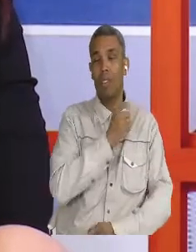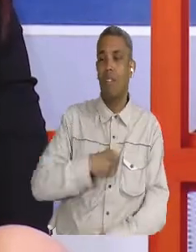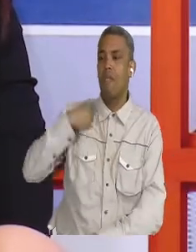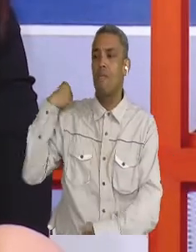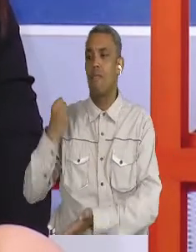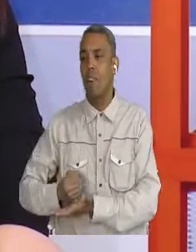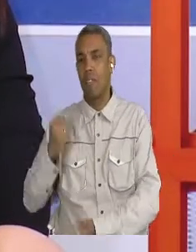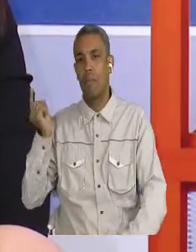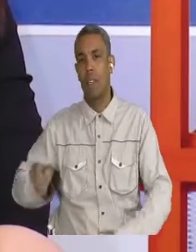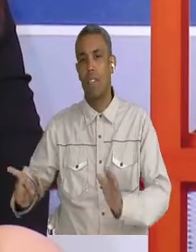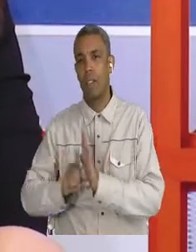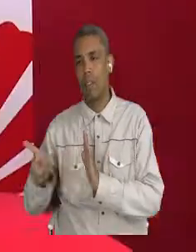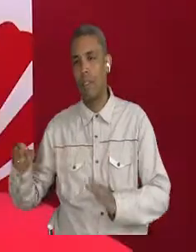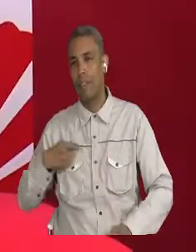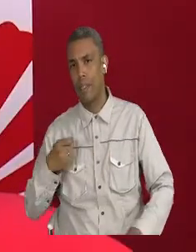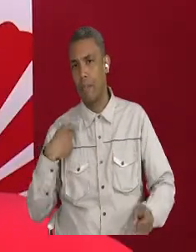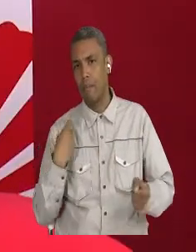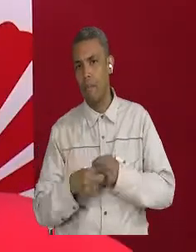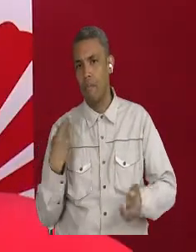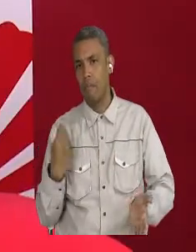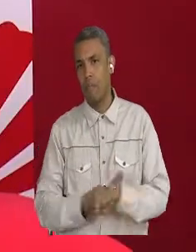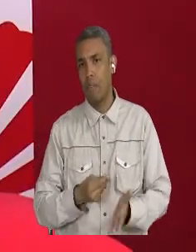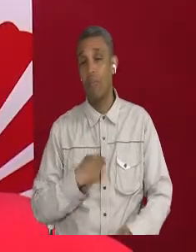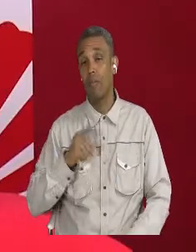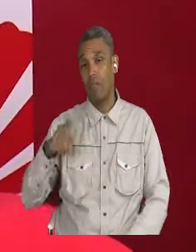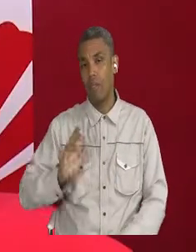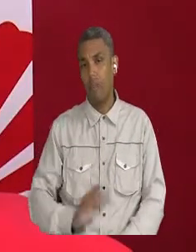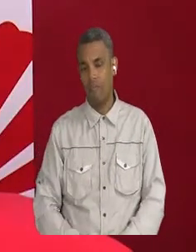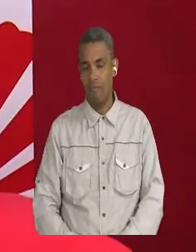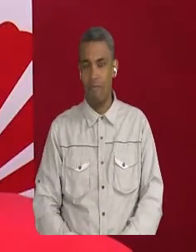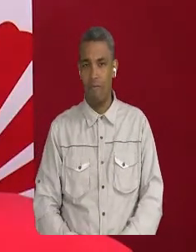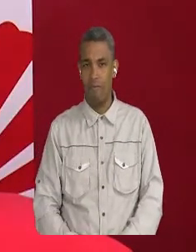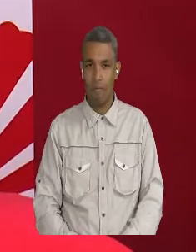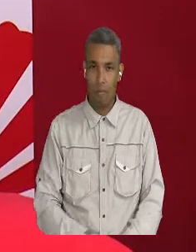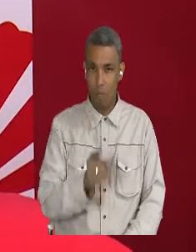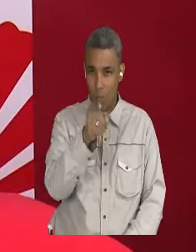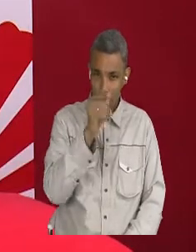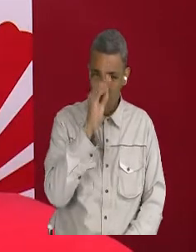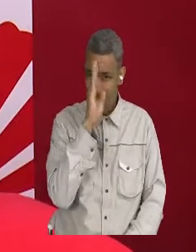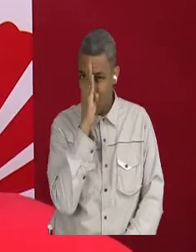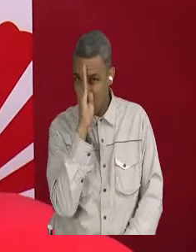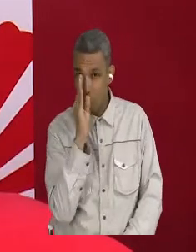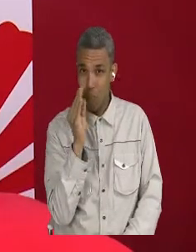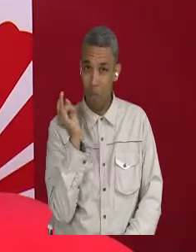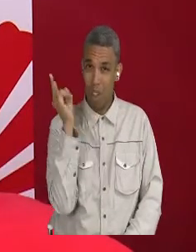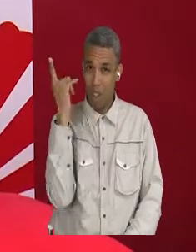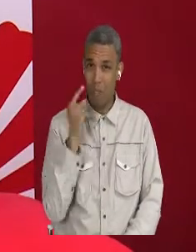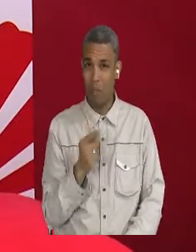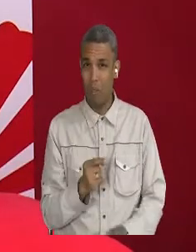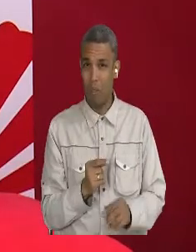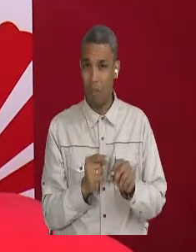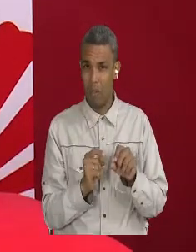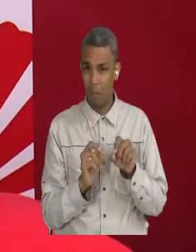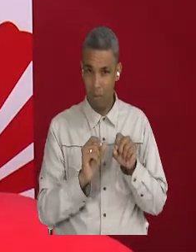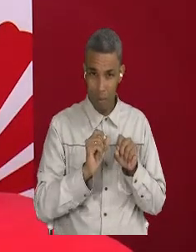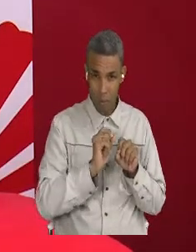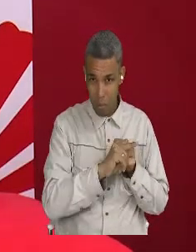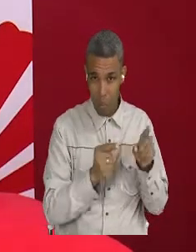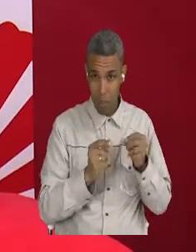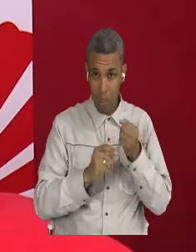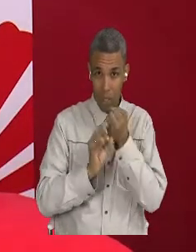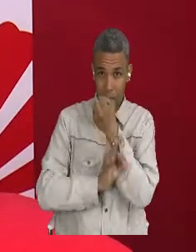adeuda al trabajador. Bueno, entonces ya saben, si ustedes tienen dudas, si tienen algunas preguntas para nuestros